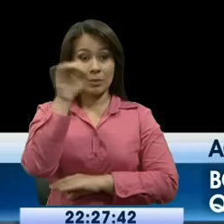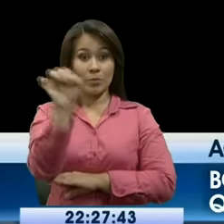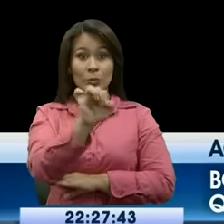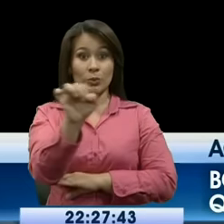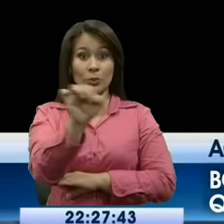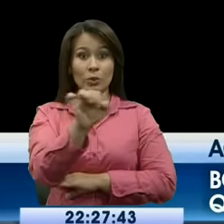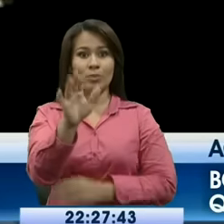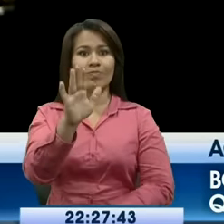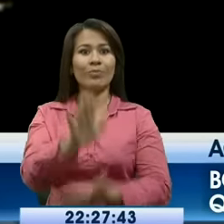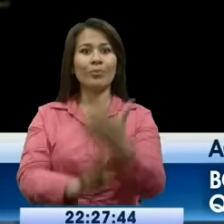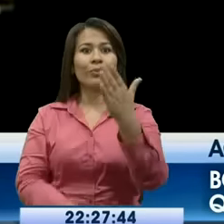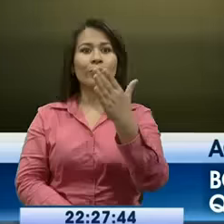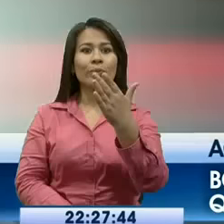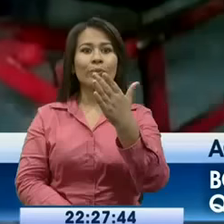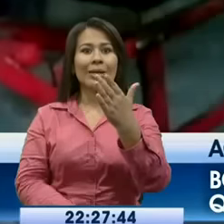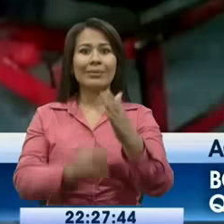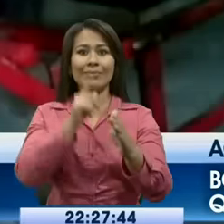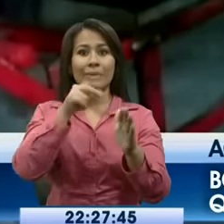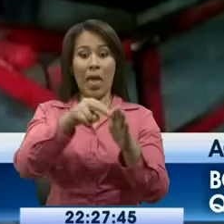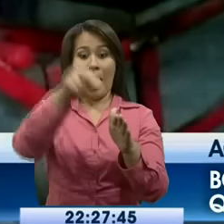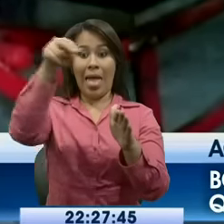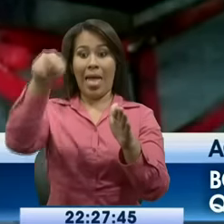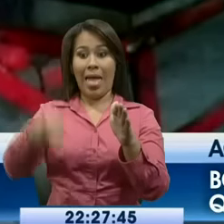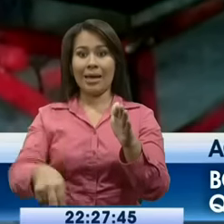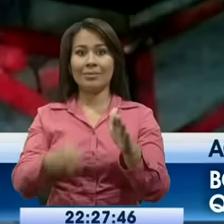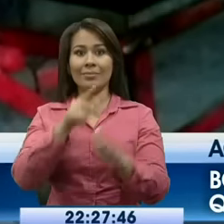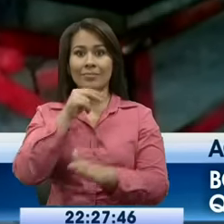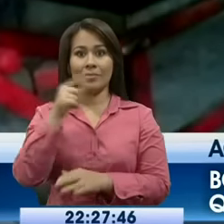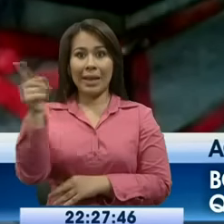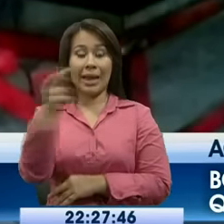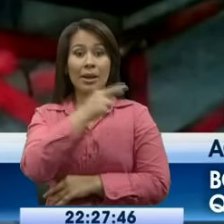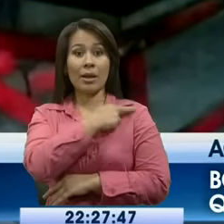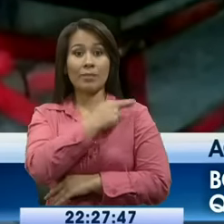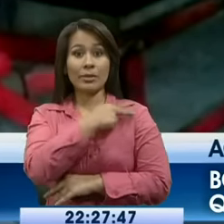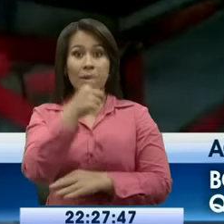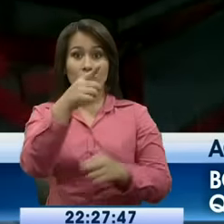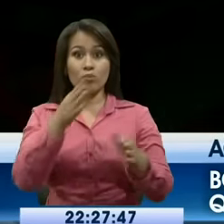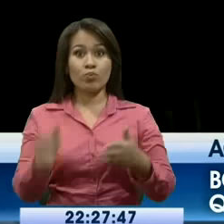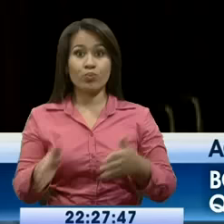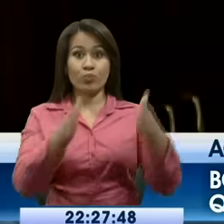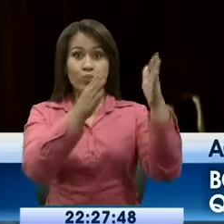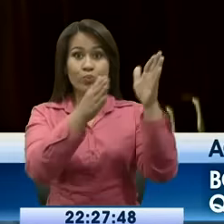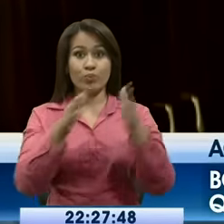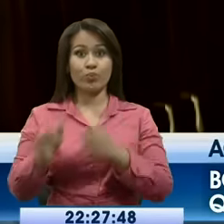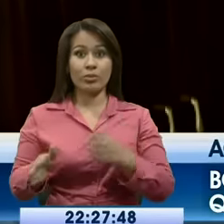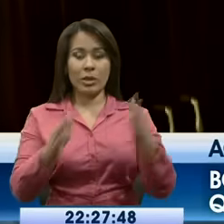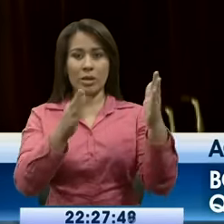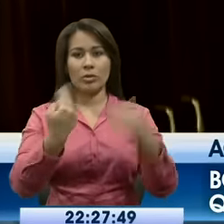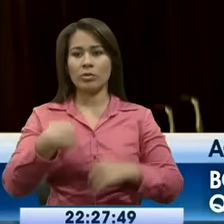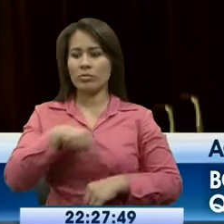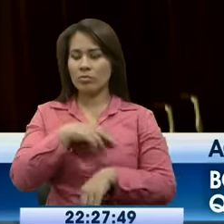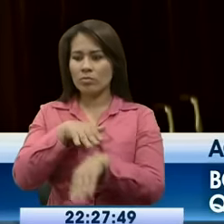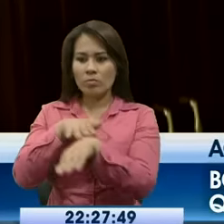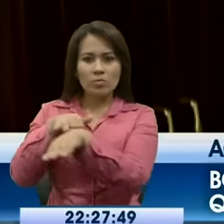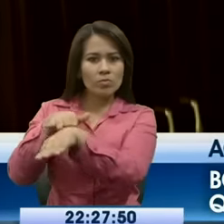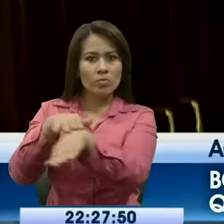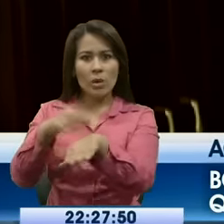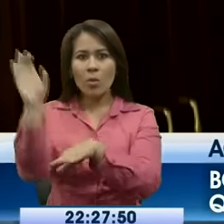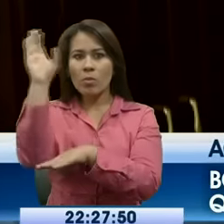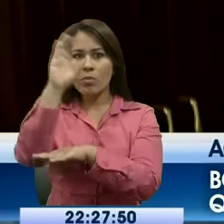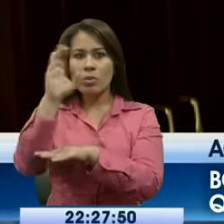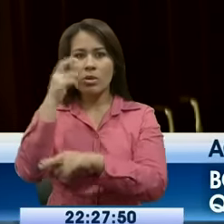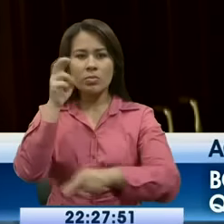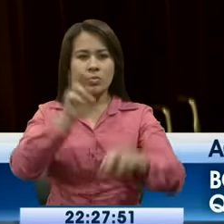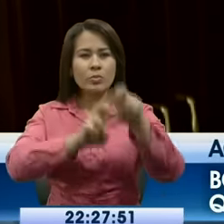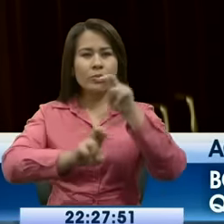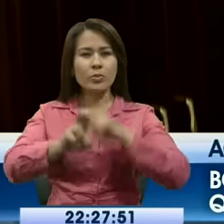escapar saltando a una quebrada, no así quien estaba supuestamente a cargo de la bodega artesanal. Realizaremos un seguimiento investigativo